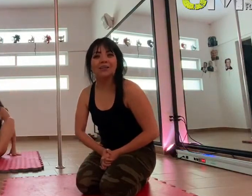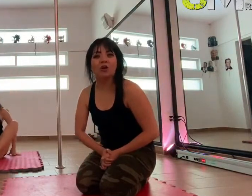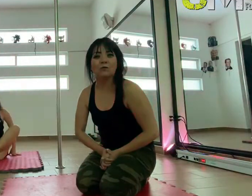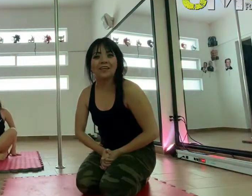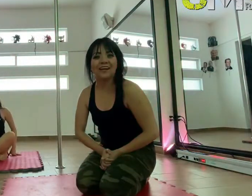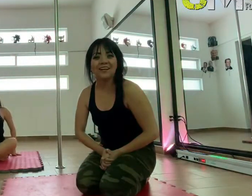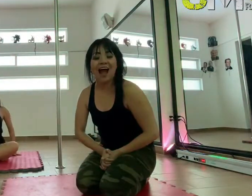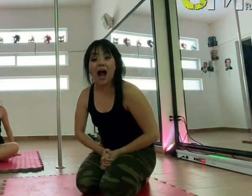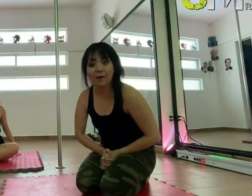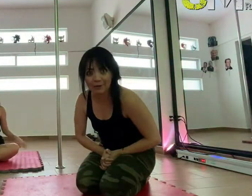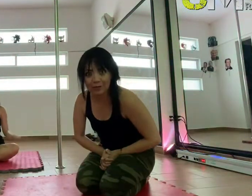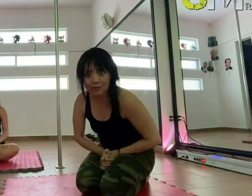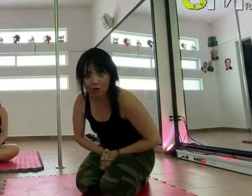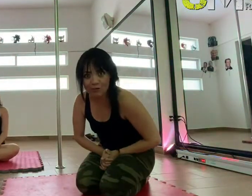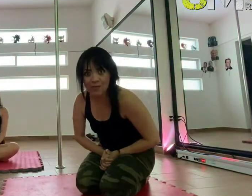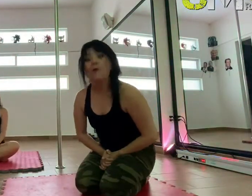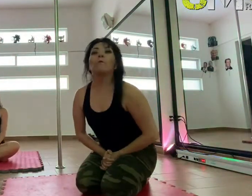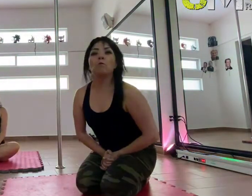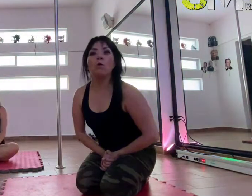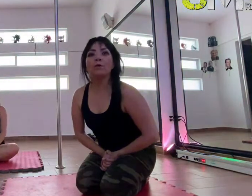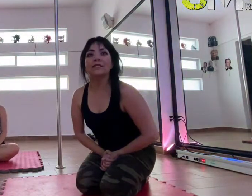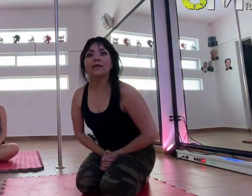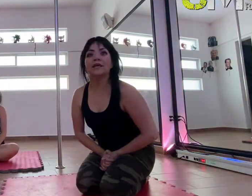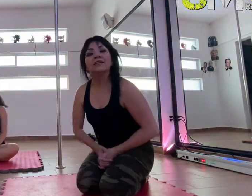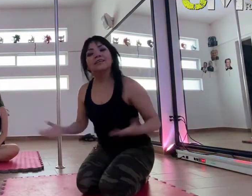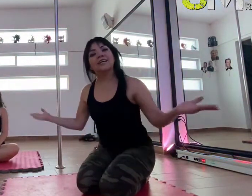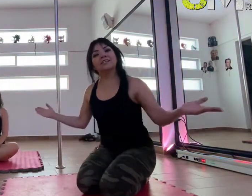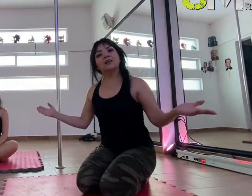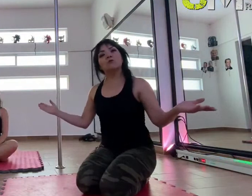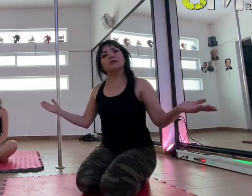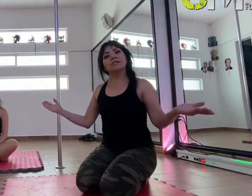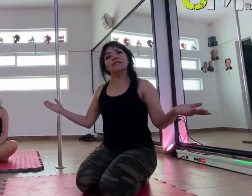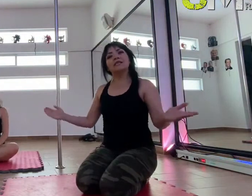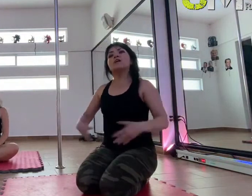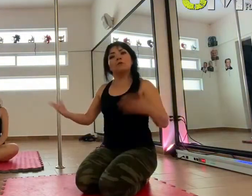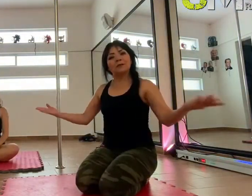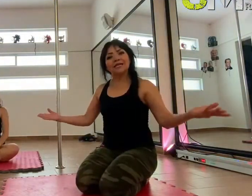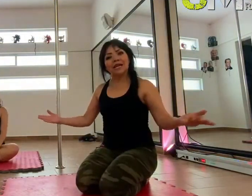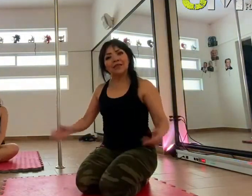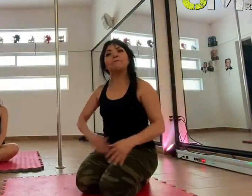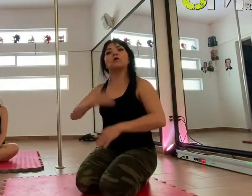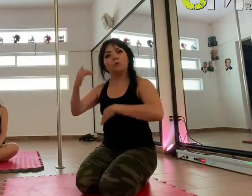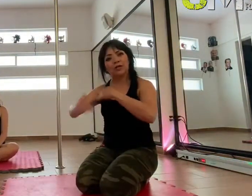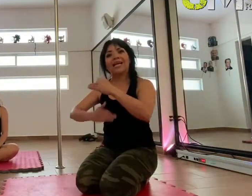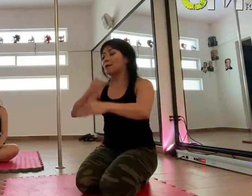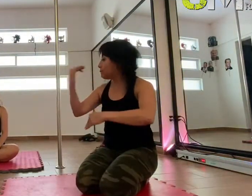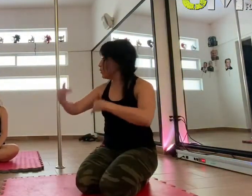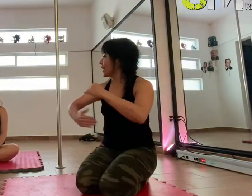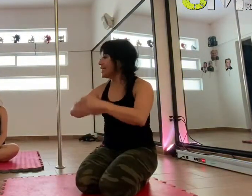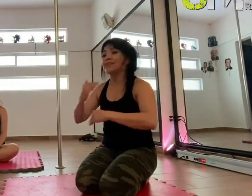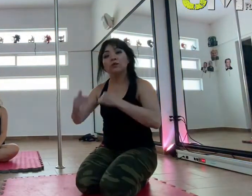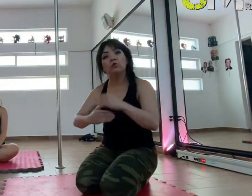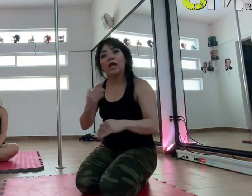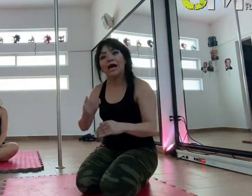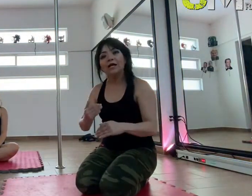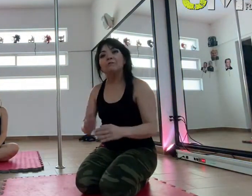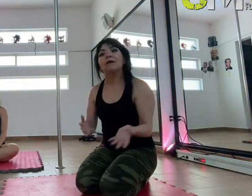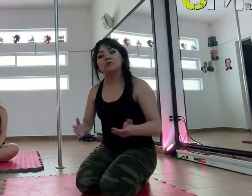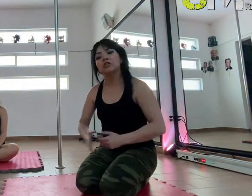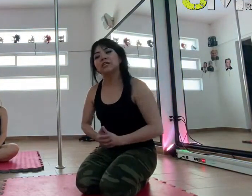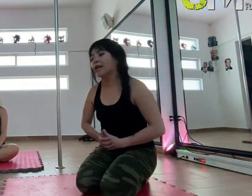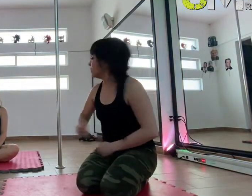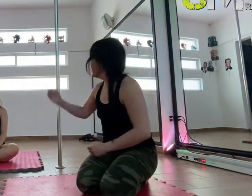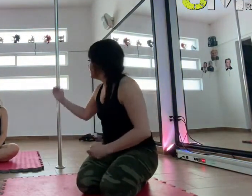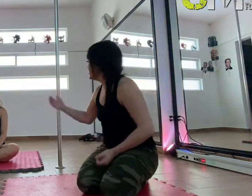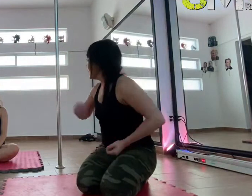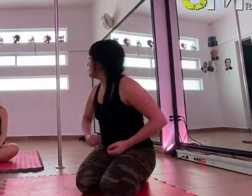próxima. No olviden, abre los ojos. Muévete, quiérete como estás, no pasa nada, porque por añadidura